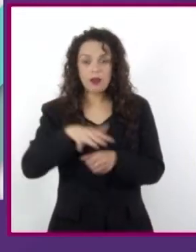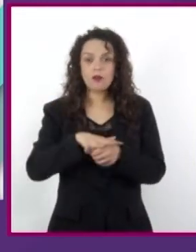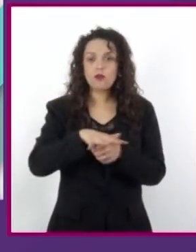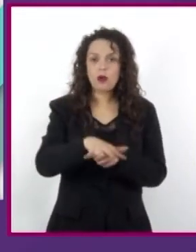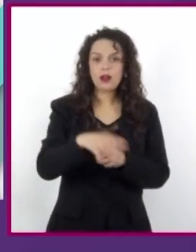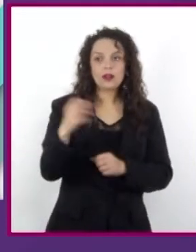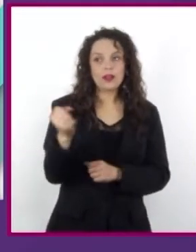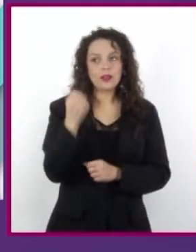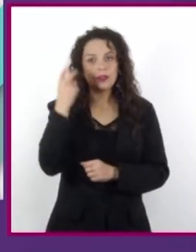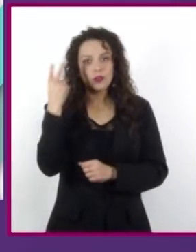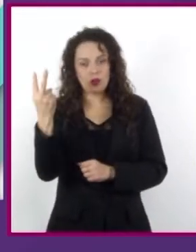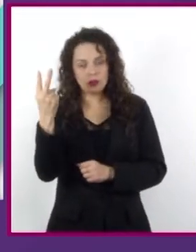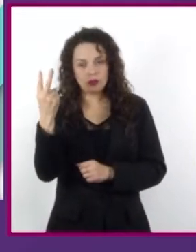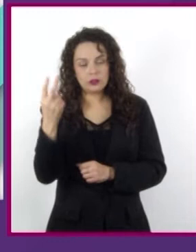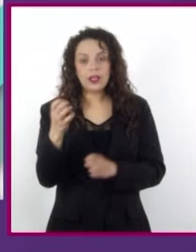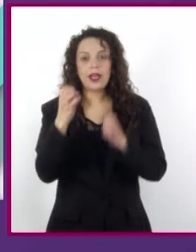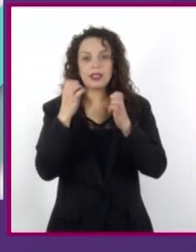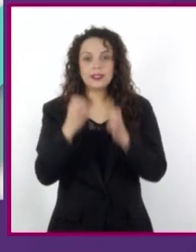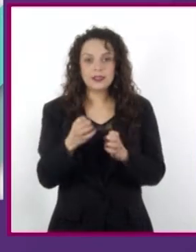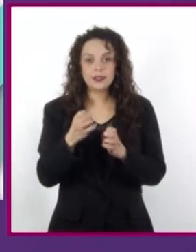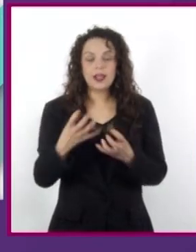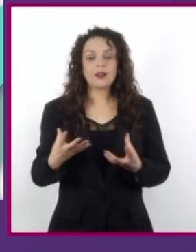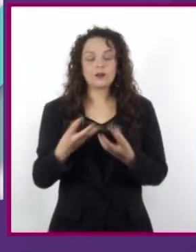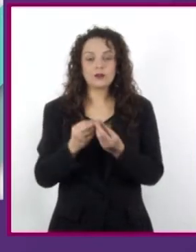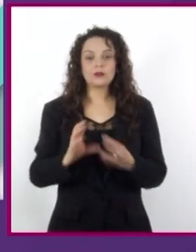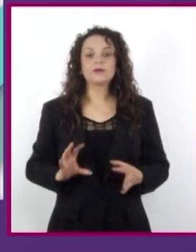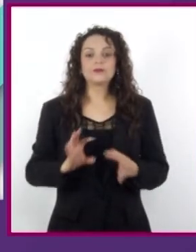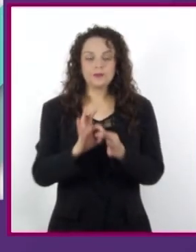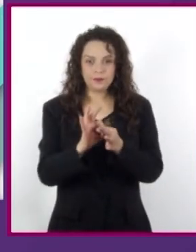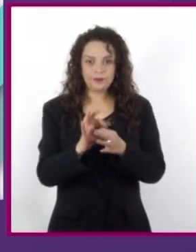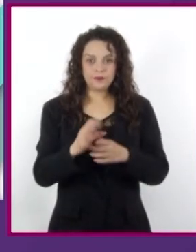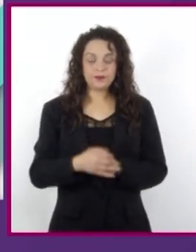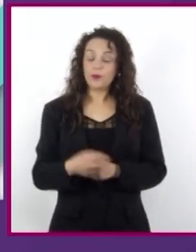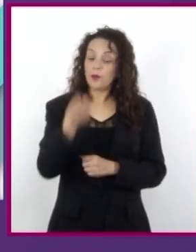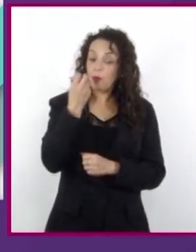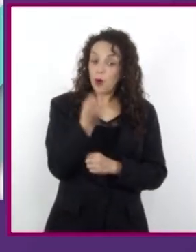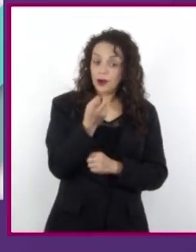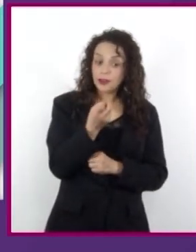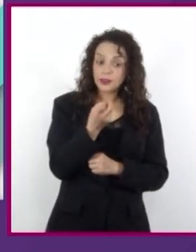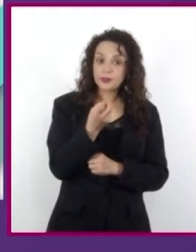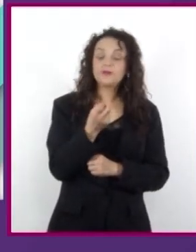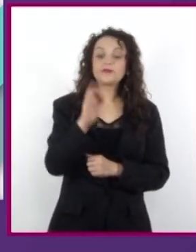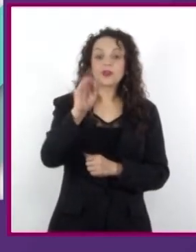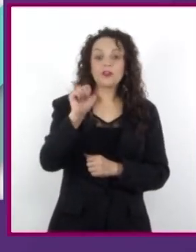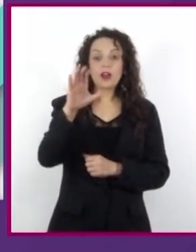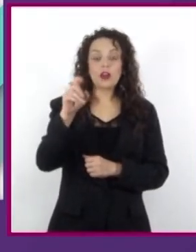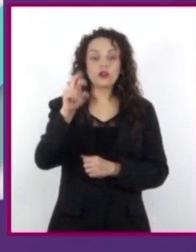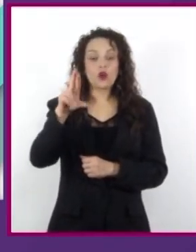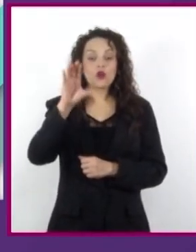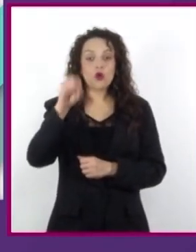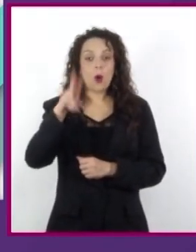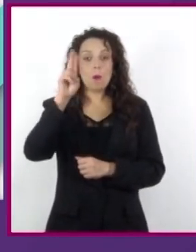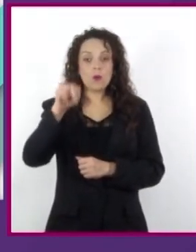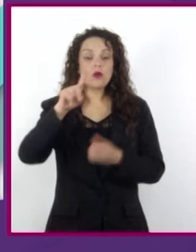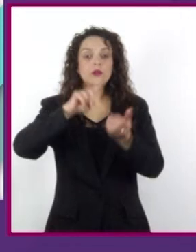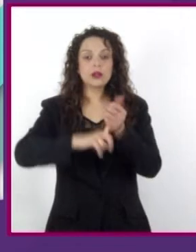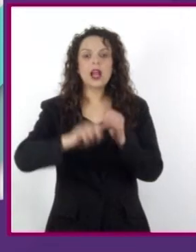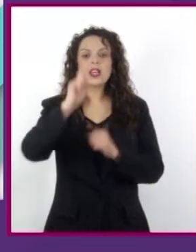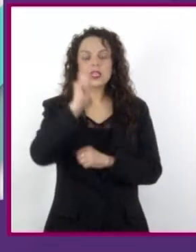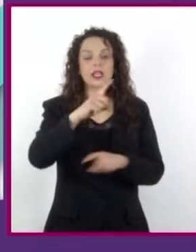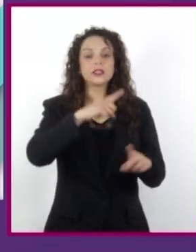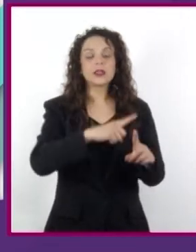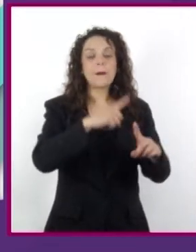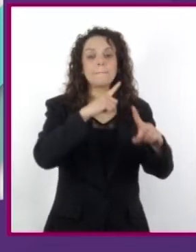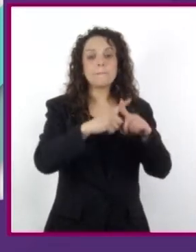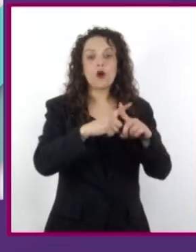2 que están en común. Por lo tanto, El factor común es la multiplicación